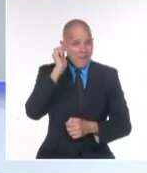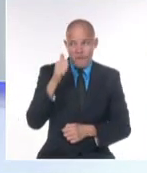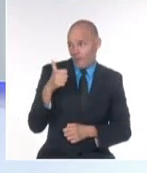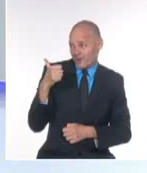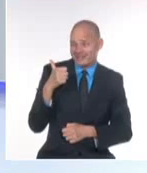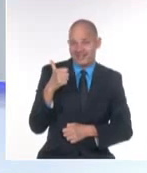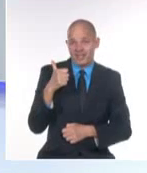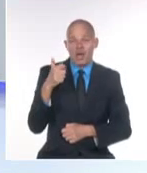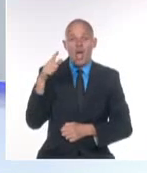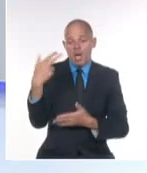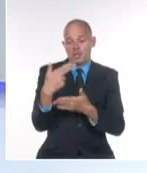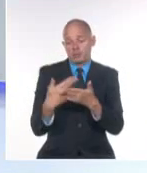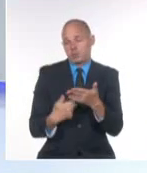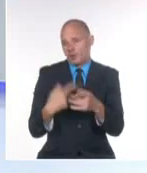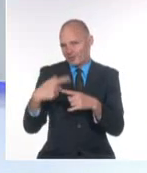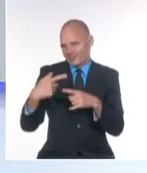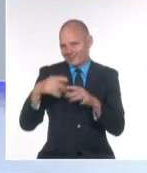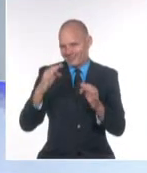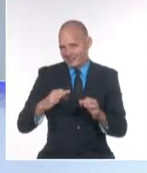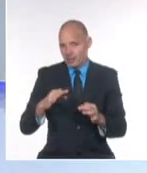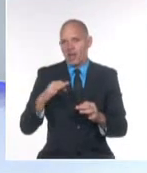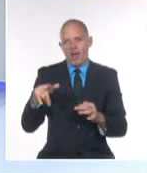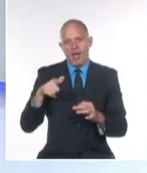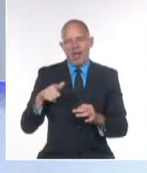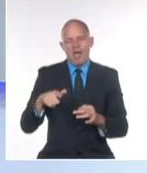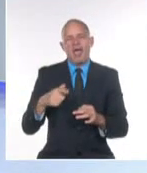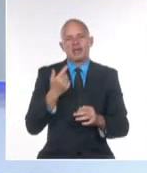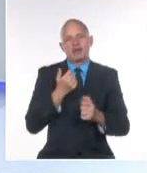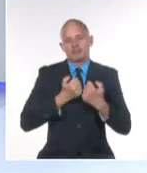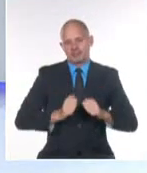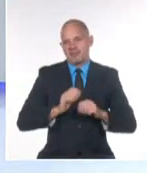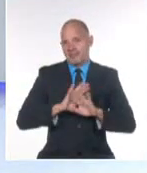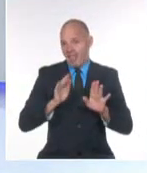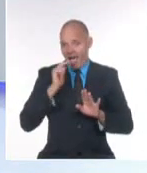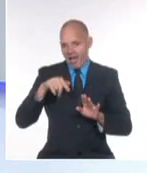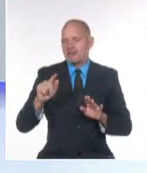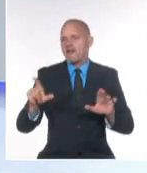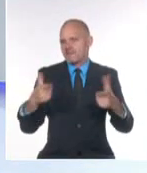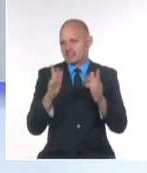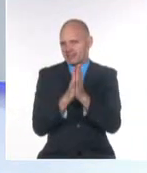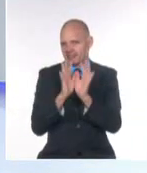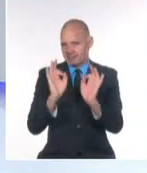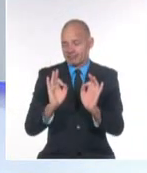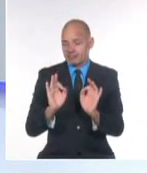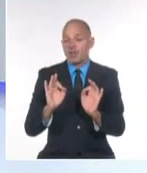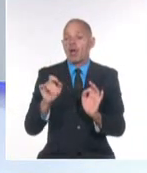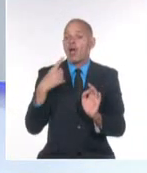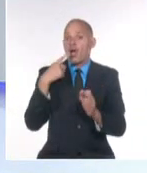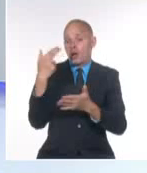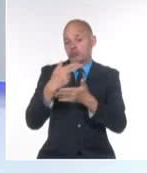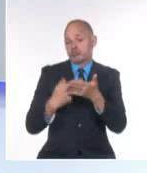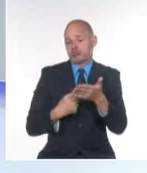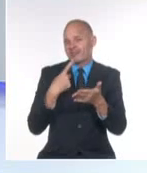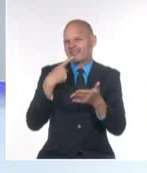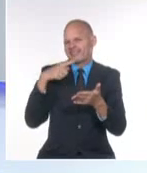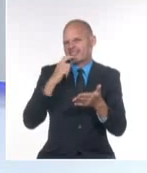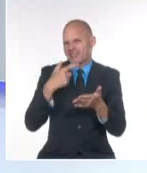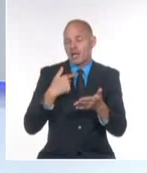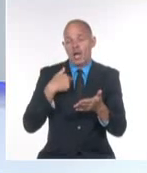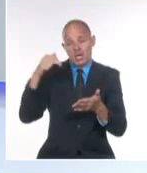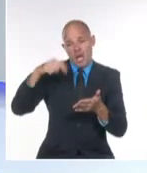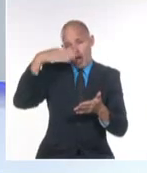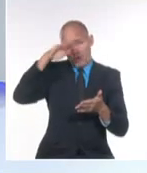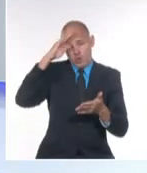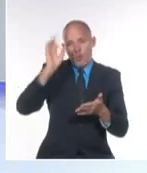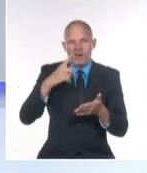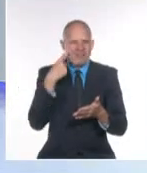edad. Orgullosa de sus raíces africanas, la Premio Nacional de Literatura refleja en su obra a una Cuba marcada por el